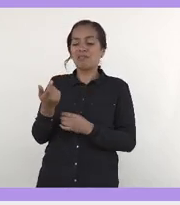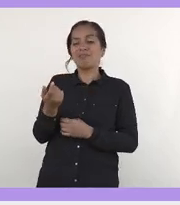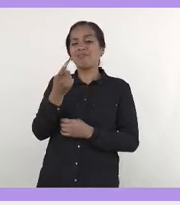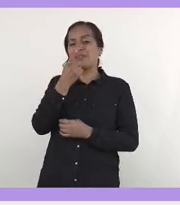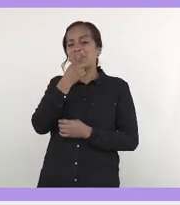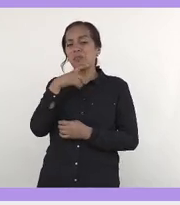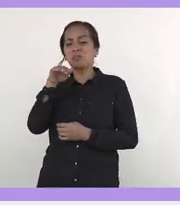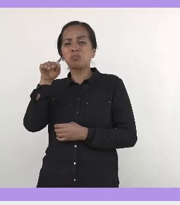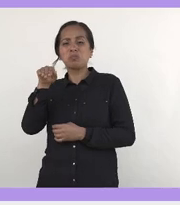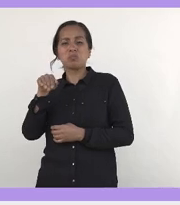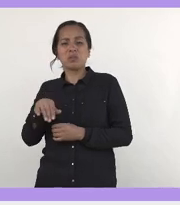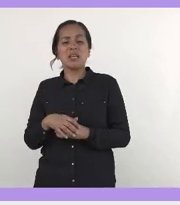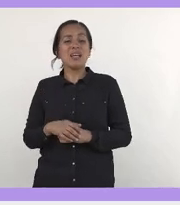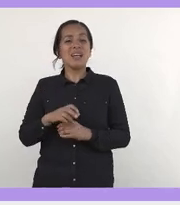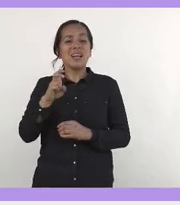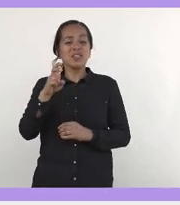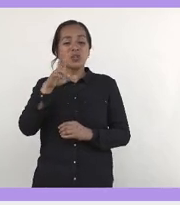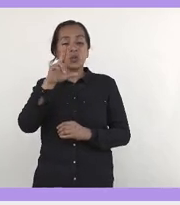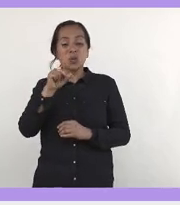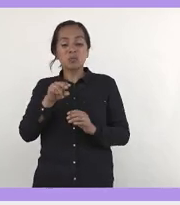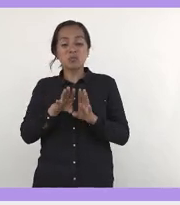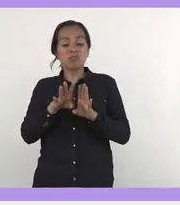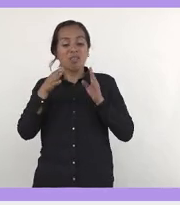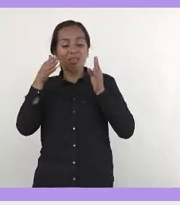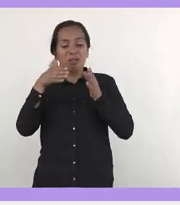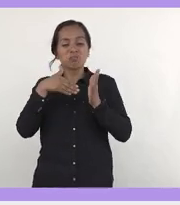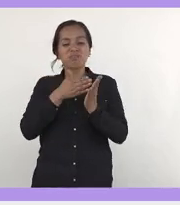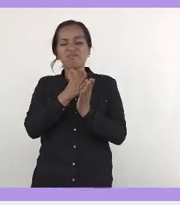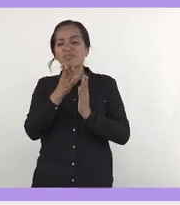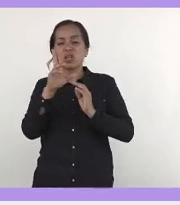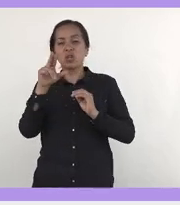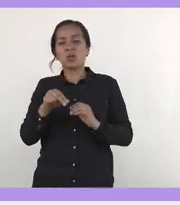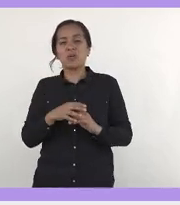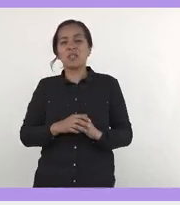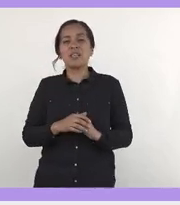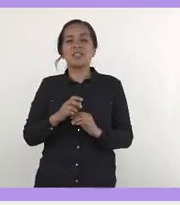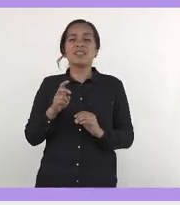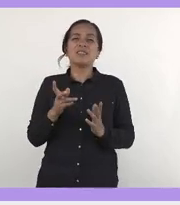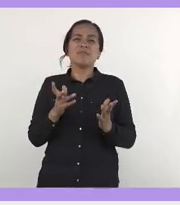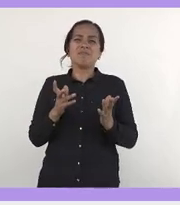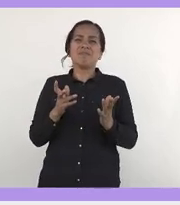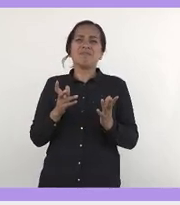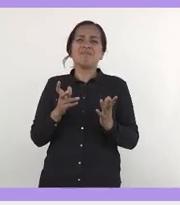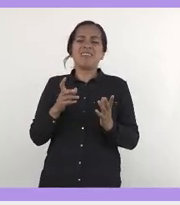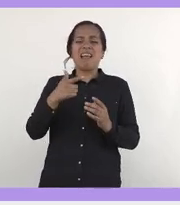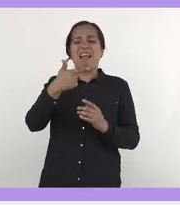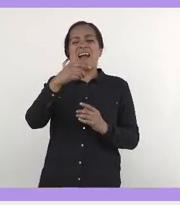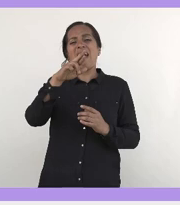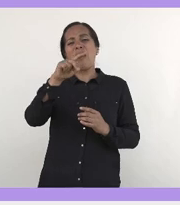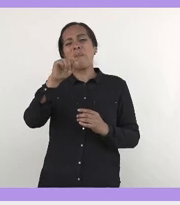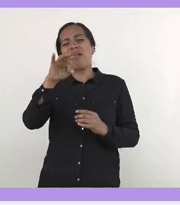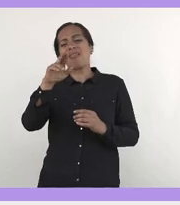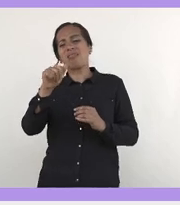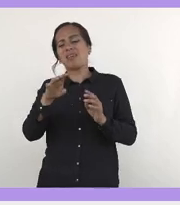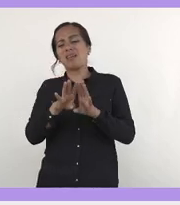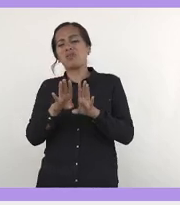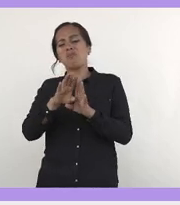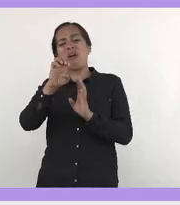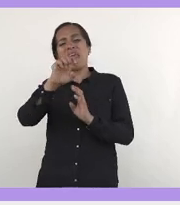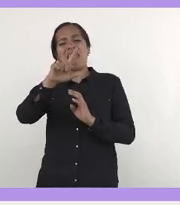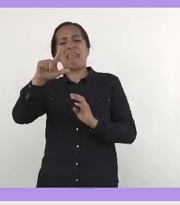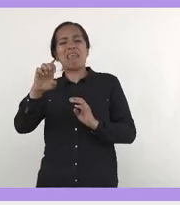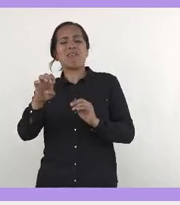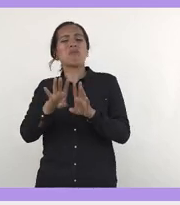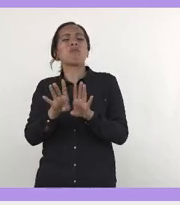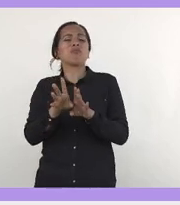eso O sea no se nos puede perder de vista no porque a veces creo que empezamos con Ay no es que la gramática no está incluido ella por qué te voy a decir